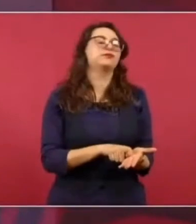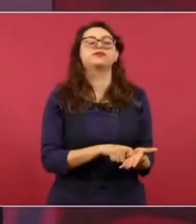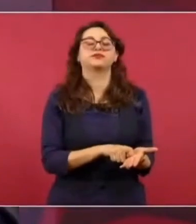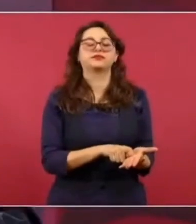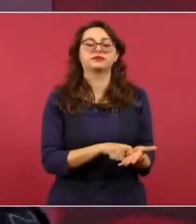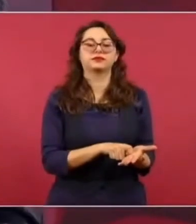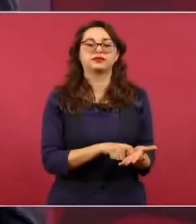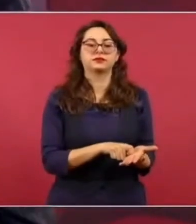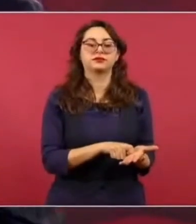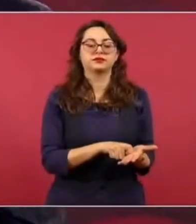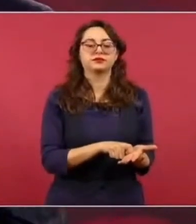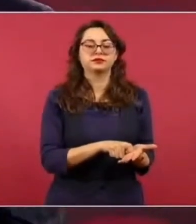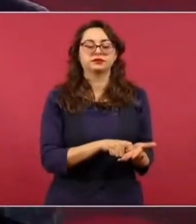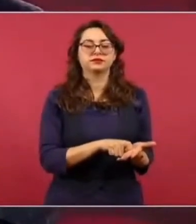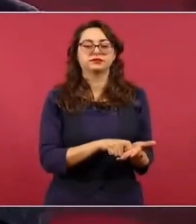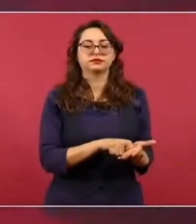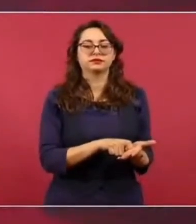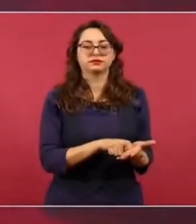mucho